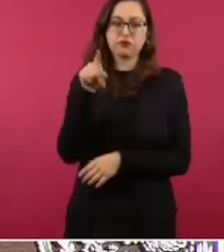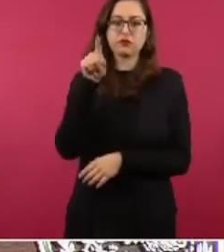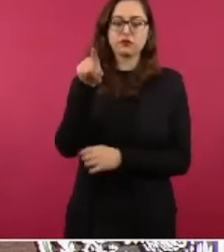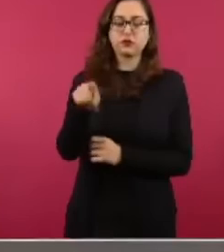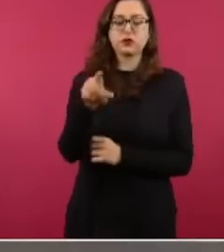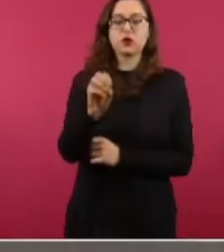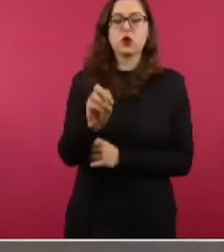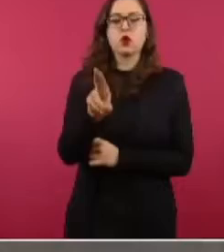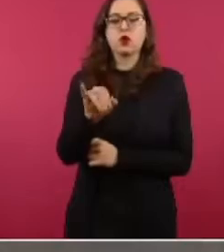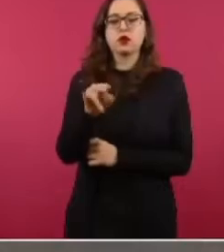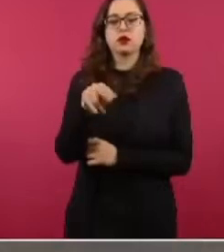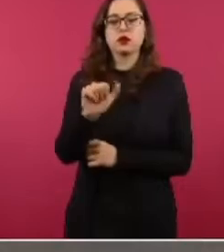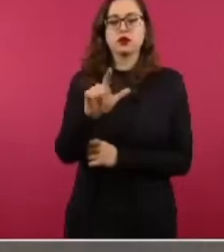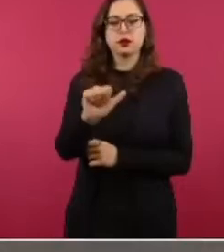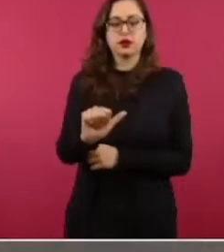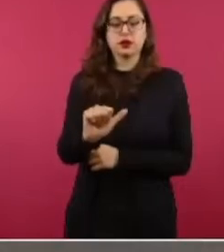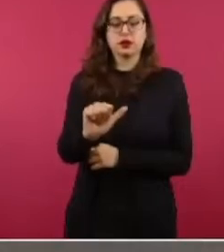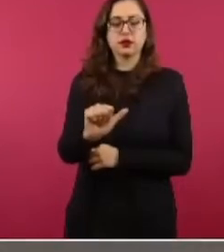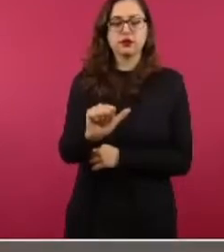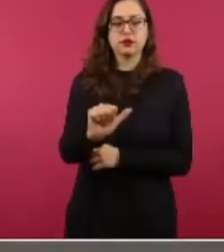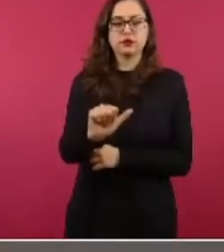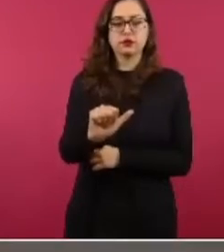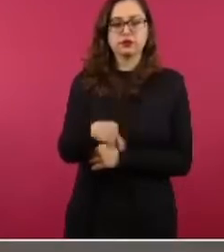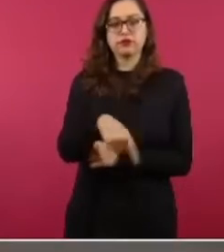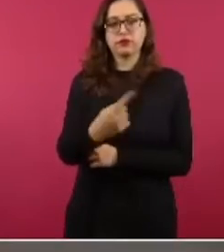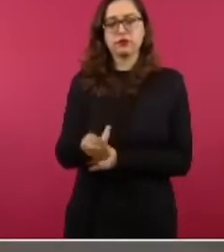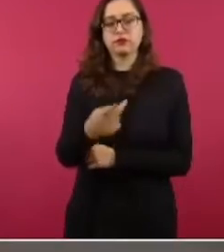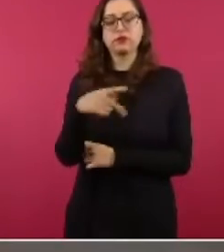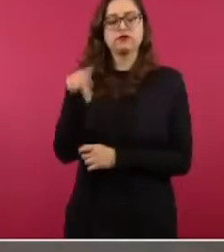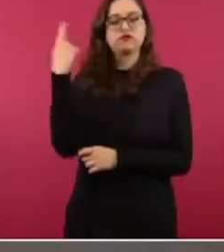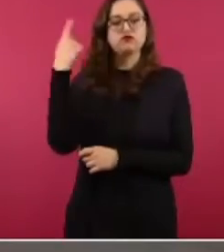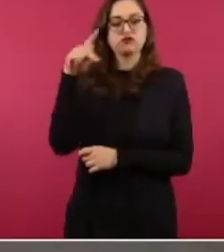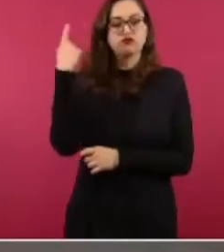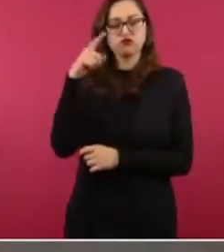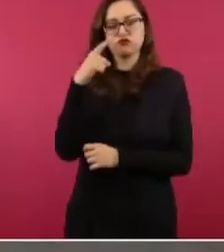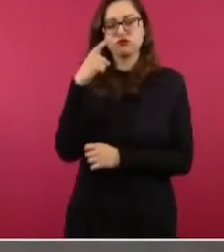Olinalá, vamos a Puebla, a Xuxutla,